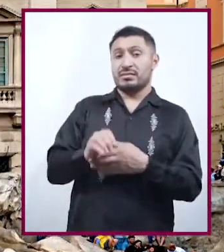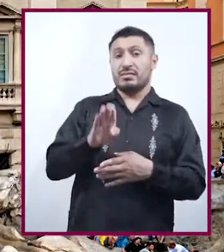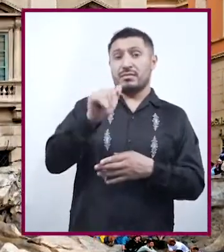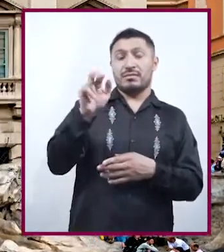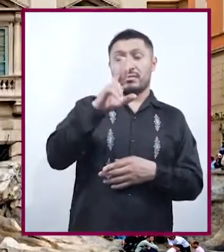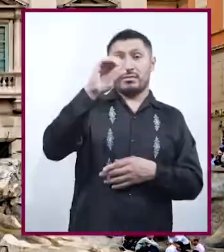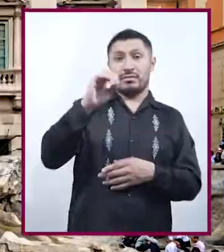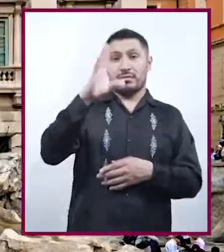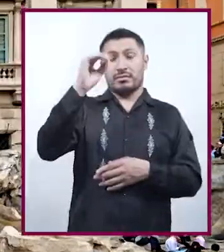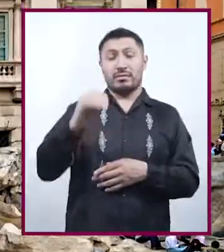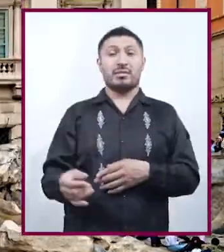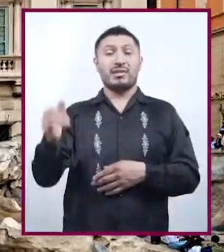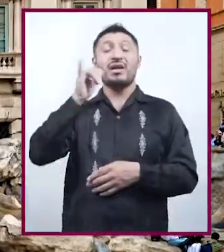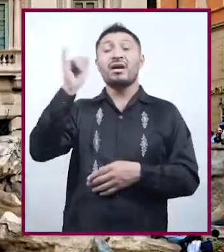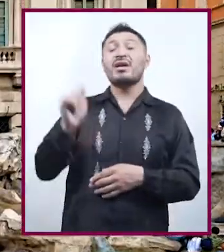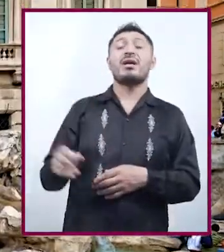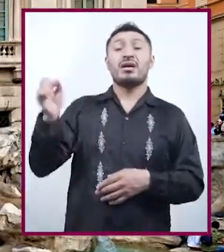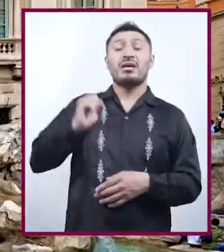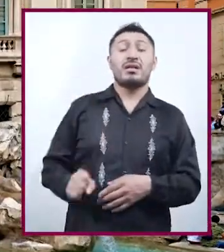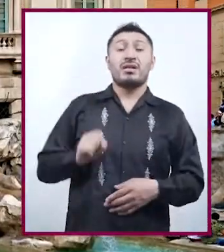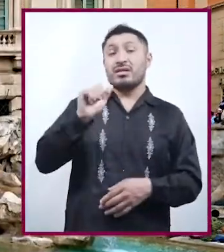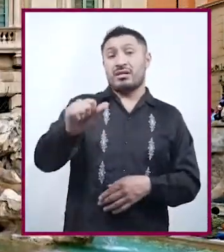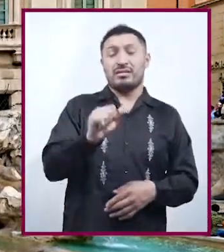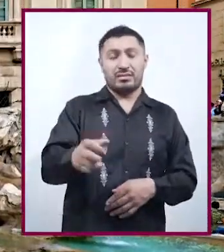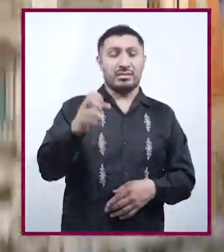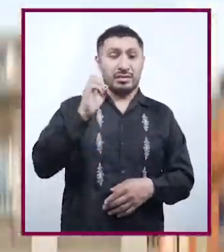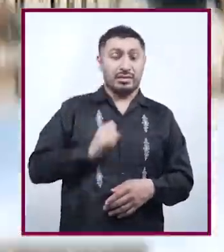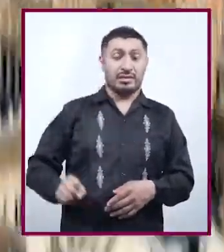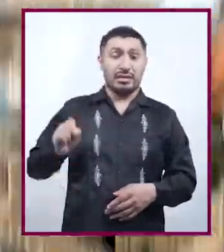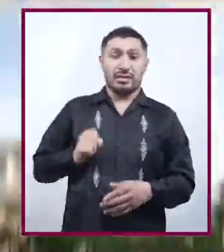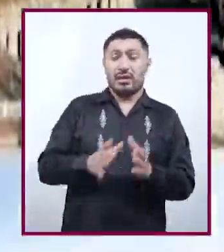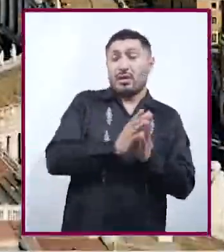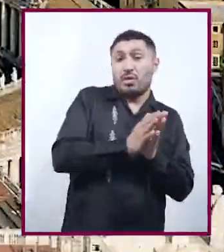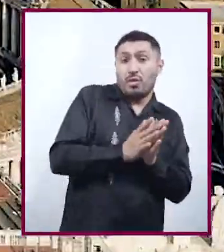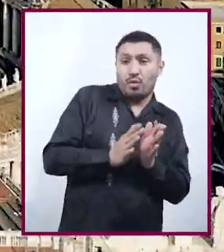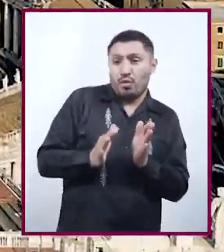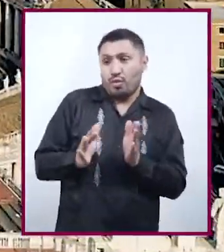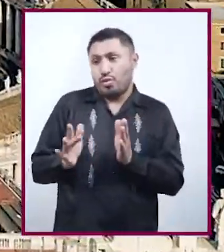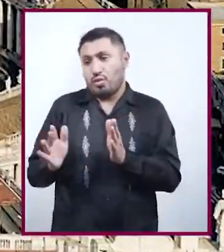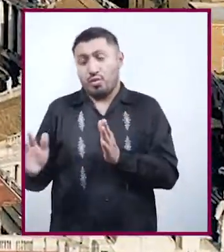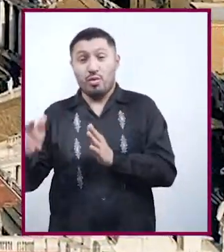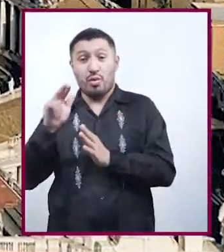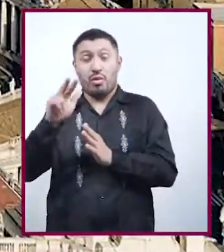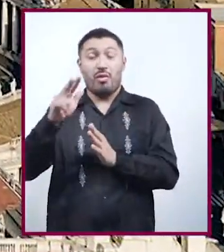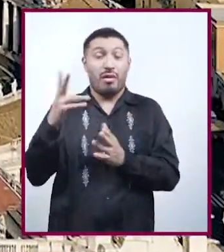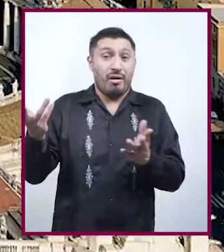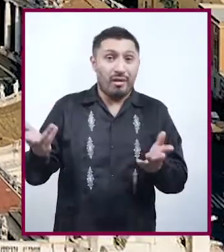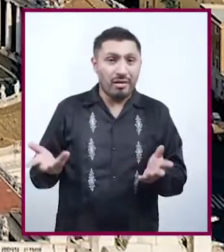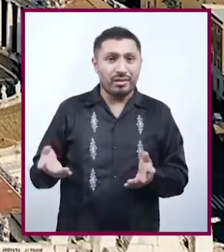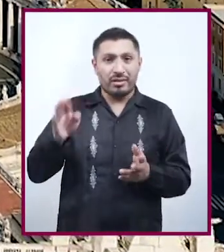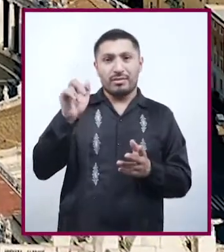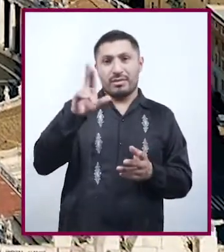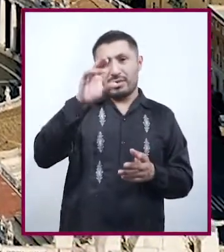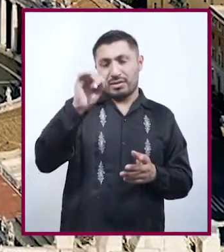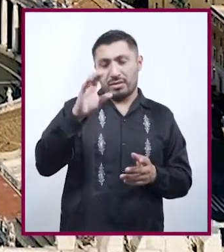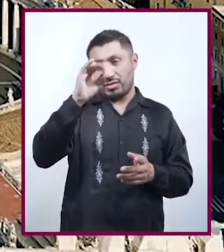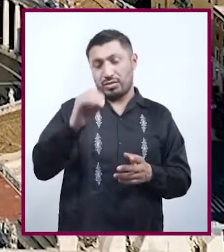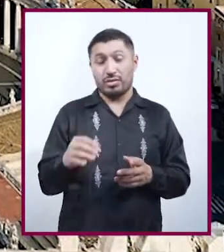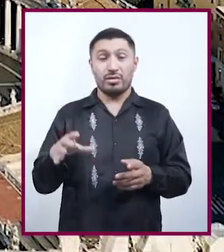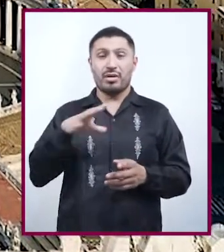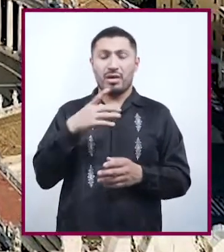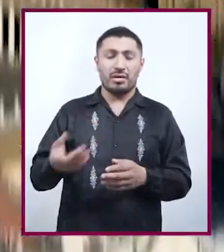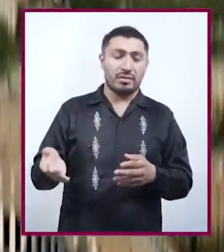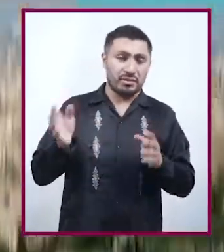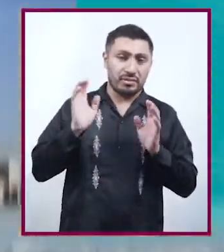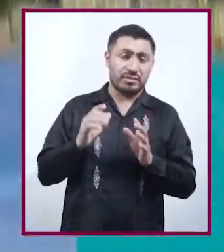Entonces llegó el barroco, en la Italia de finales del siglo XVI, estilo que perduró hasta bien entrado el XVIII. El